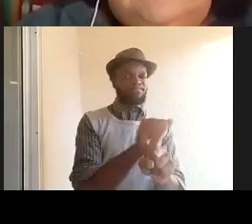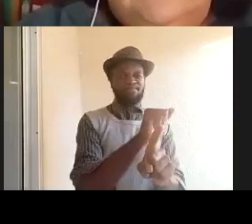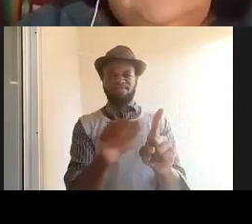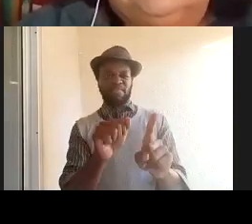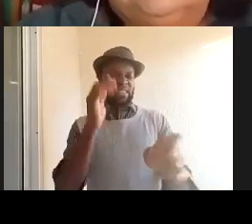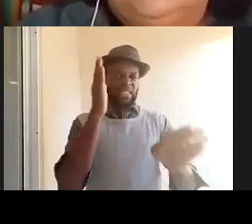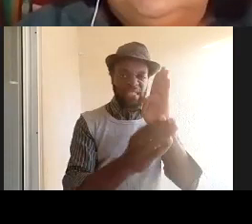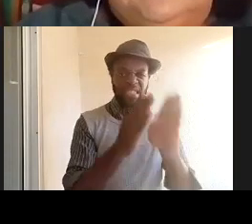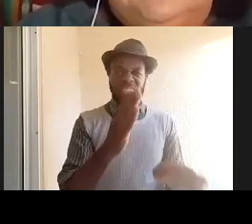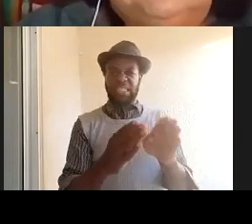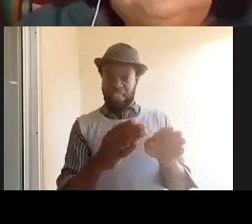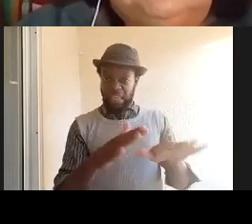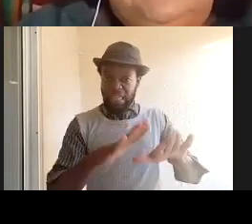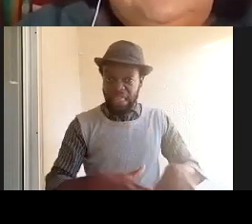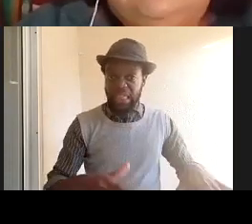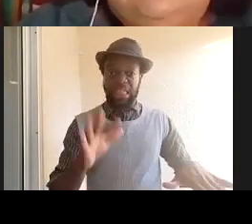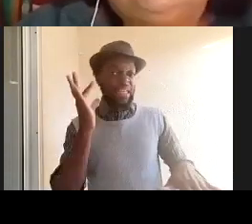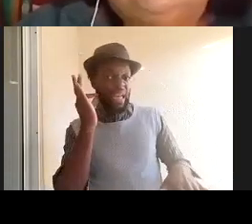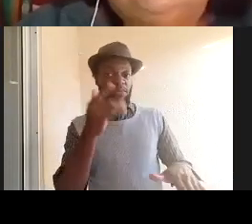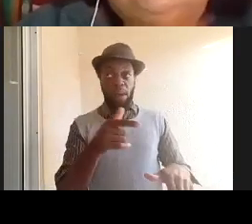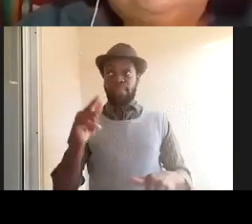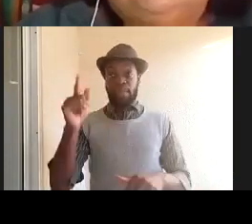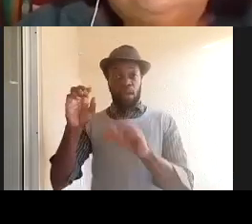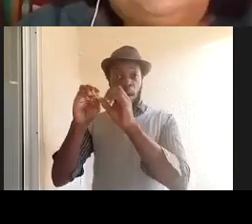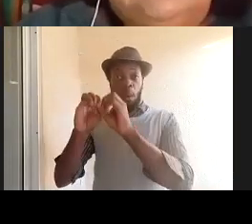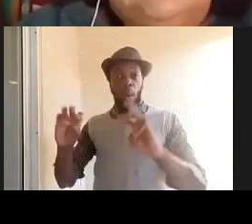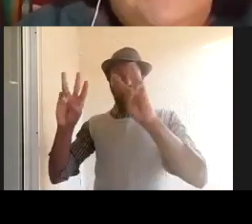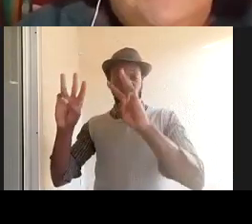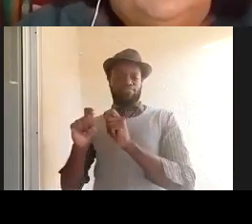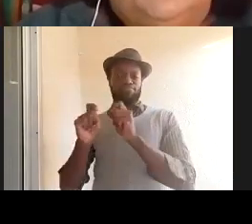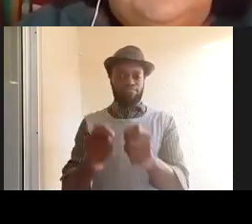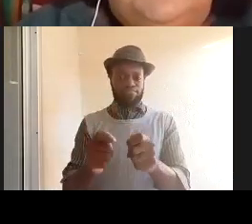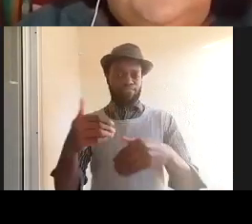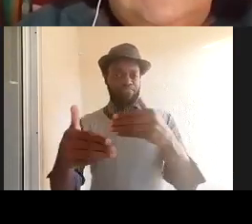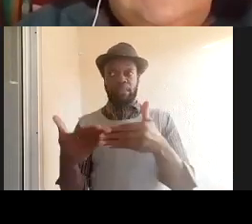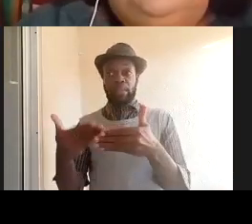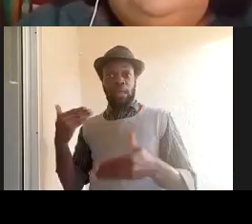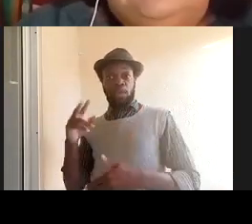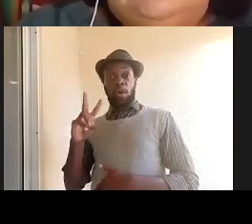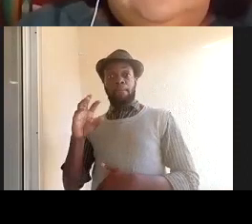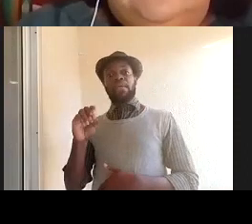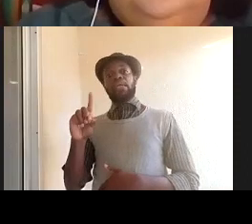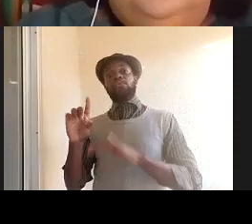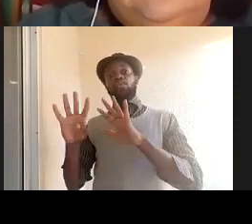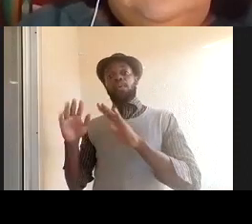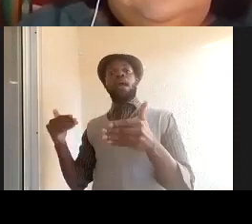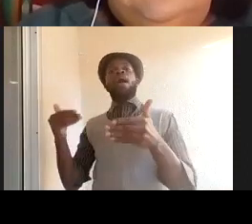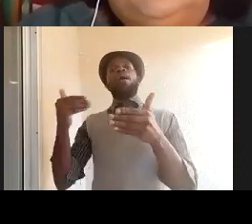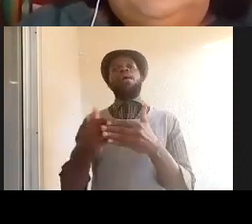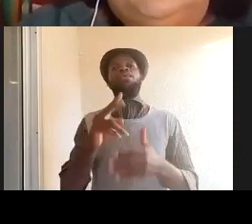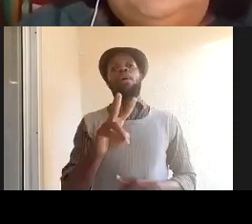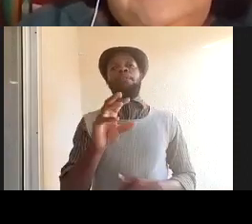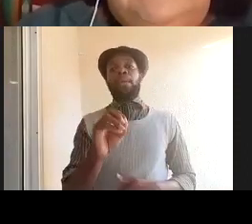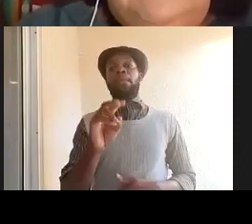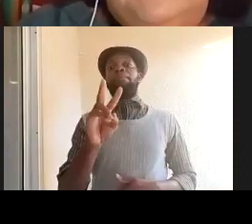niña de las Naciones Unidas. Y desde el 2019 al 2022, presidenta de la Junta de la Federación